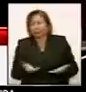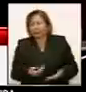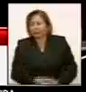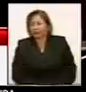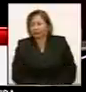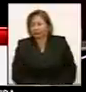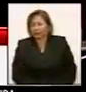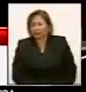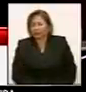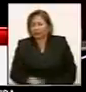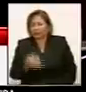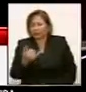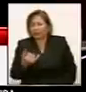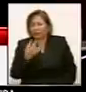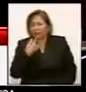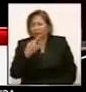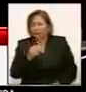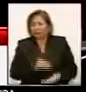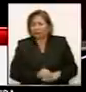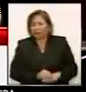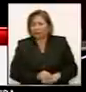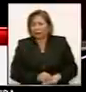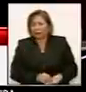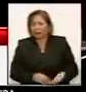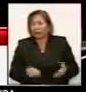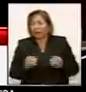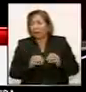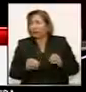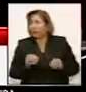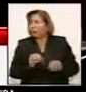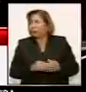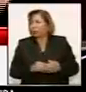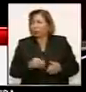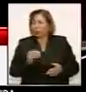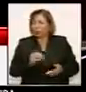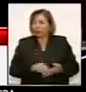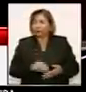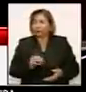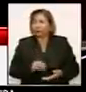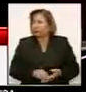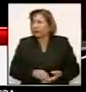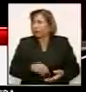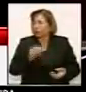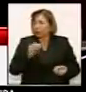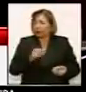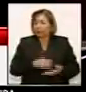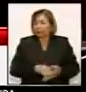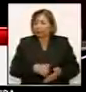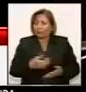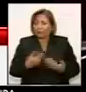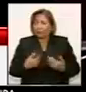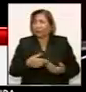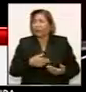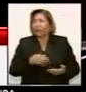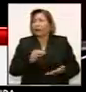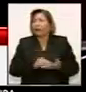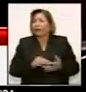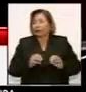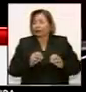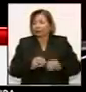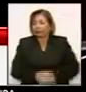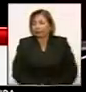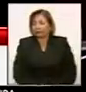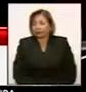millones de soles? Oye, ella había ofrecido 60 millones de dólares y lo consideramos un insulto. Pero se le preguntó a la señora Marisol Pérez Tello,